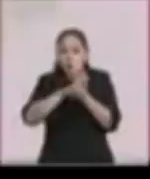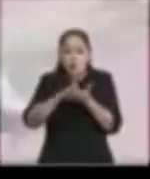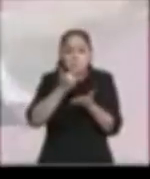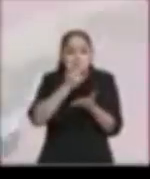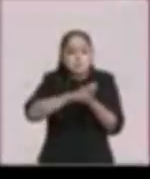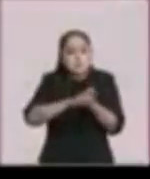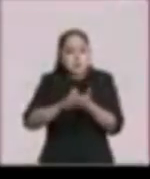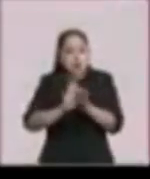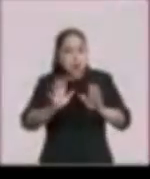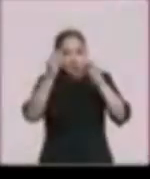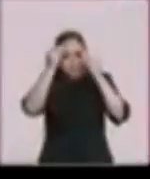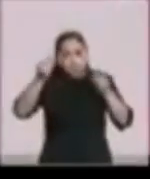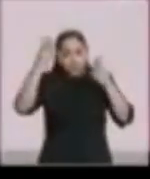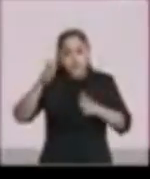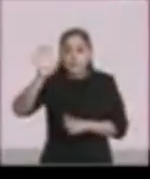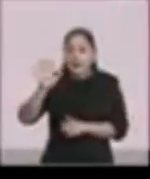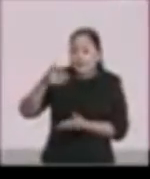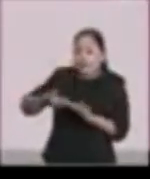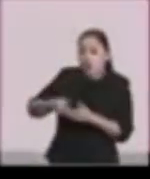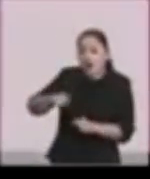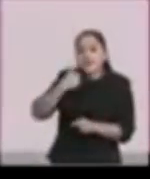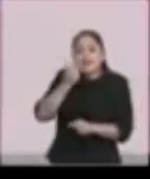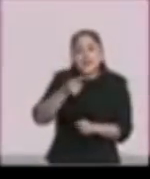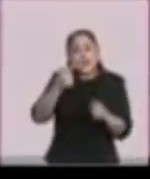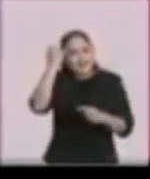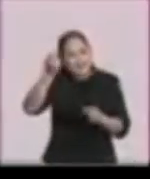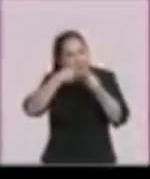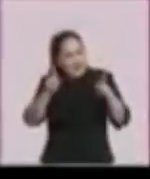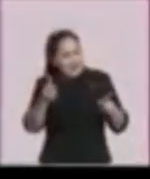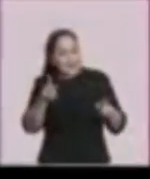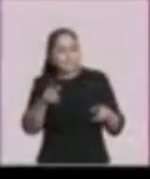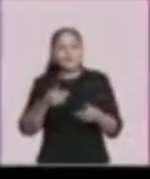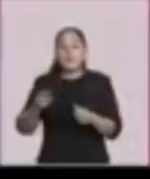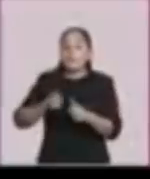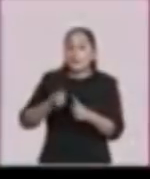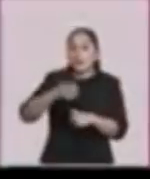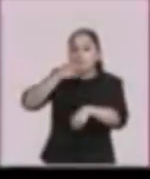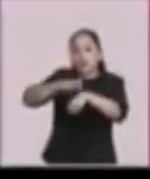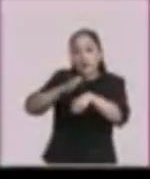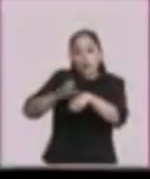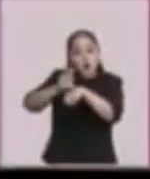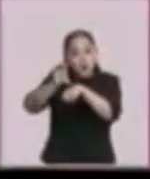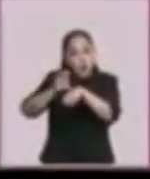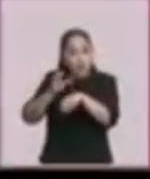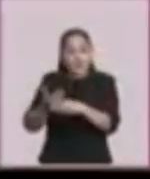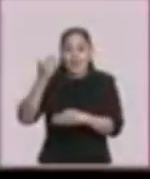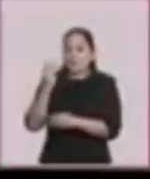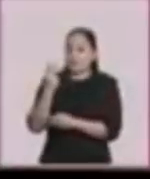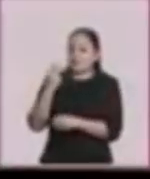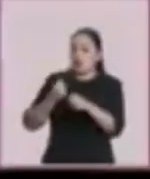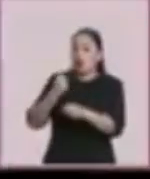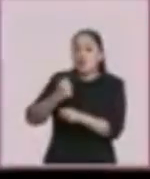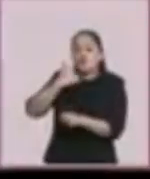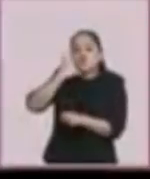de seguridad, aunque ahorita quiera cambiar las versiones. Yo quiero advertir, primero en Colombia, hace 25 años eso se